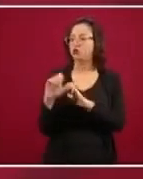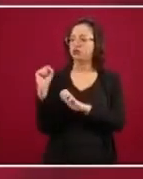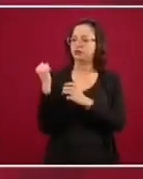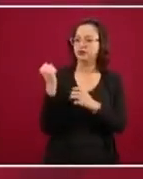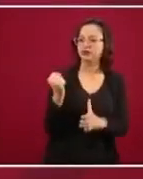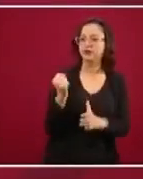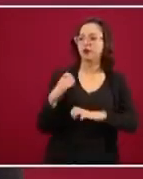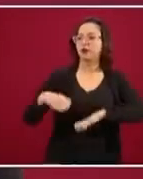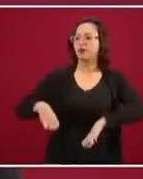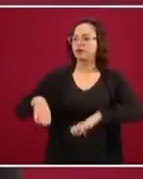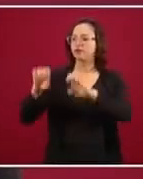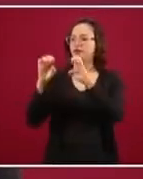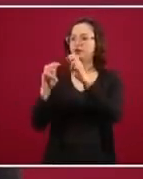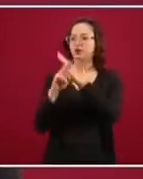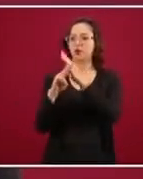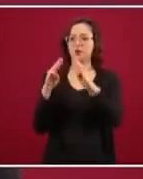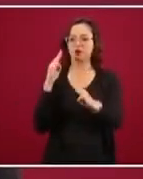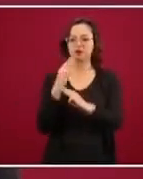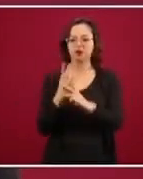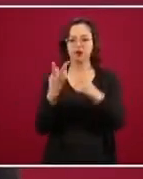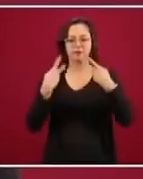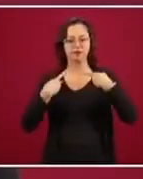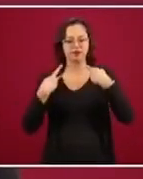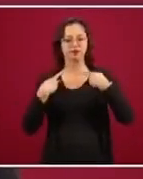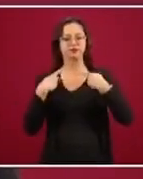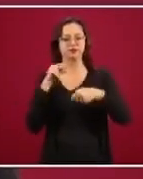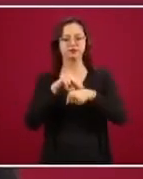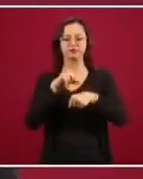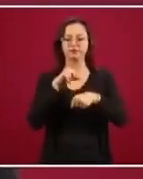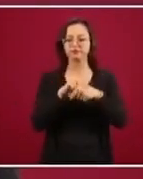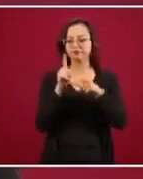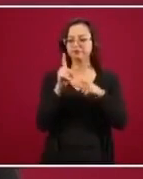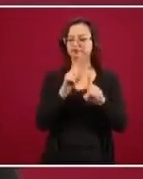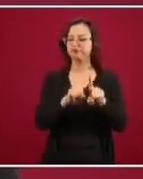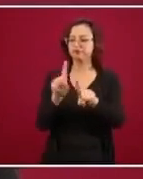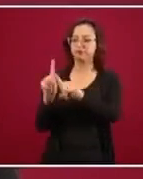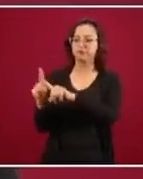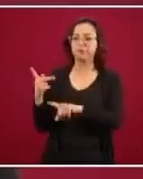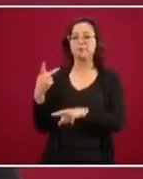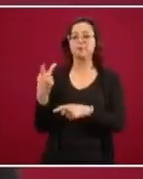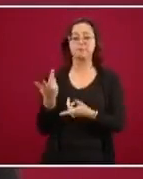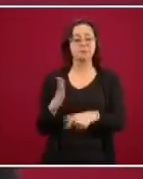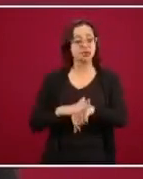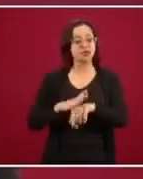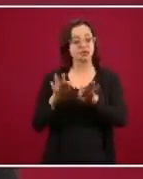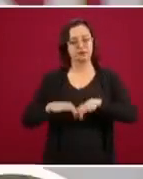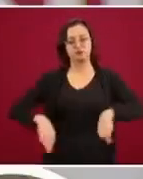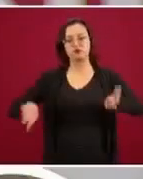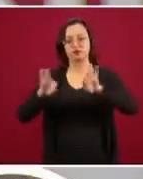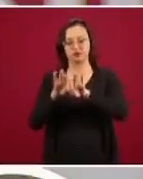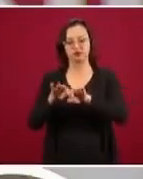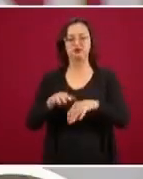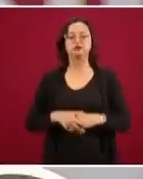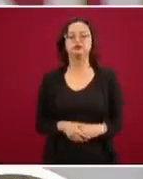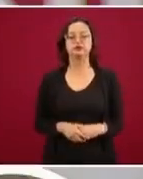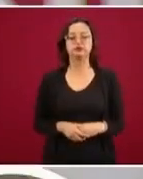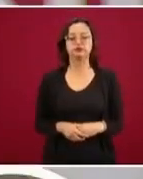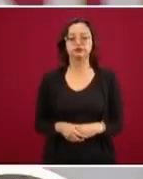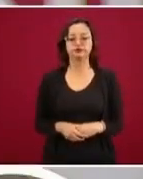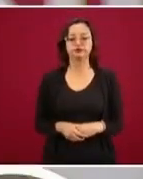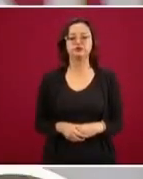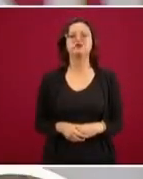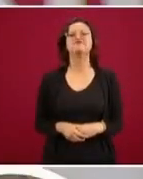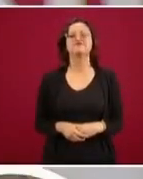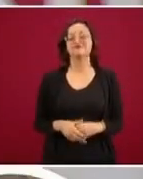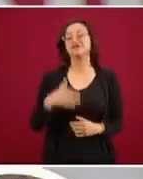materiales y equipo médico pero sobre todo del capital humano reconocemos el